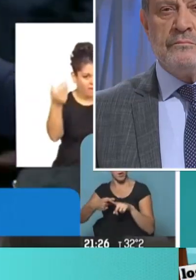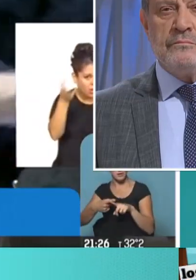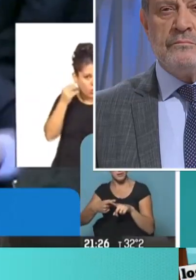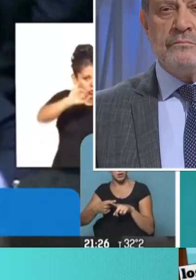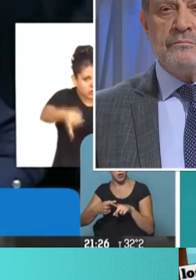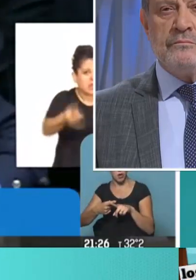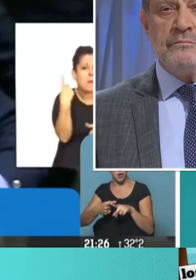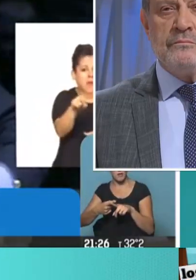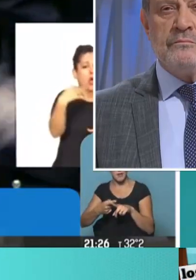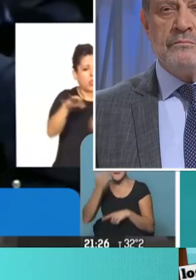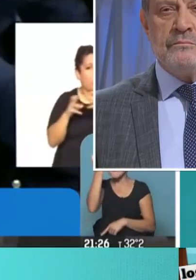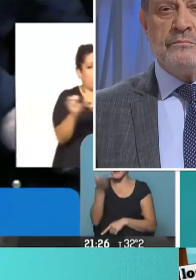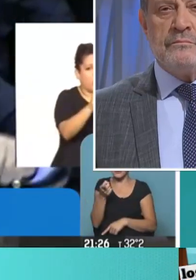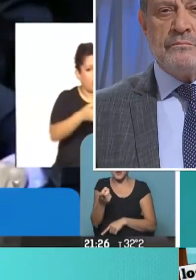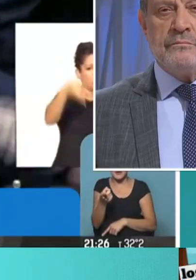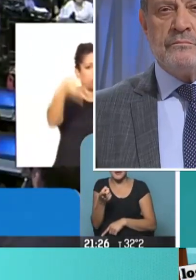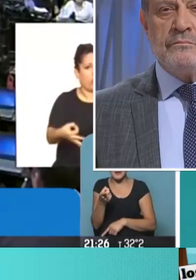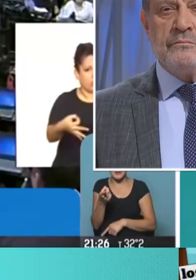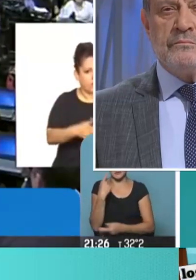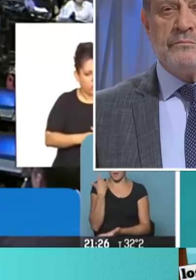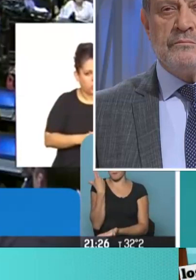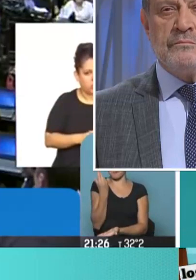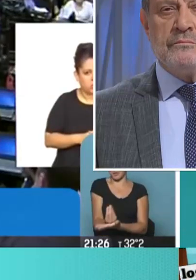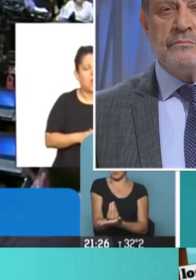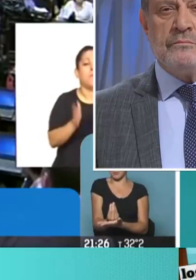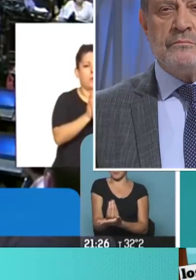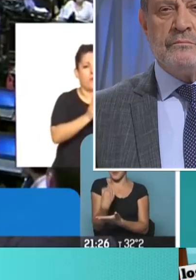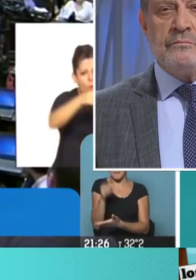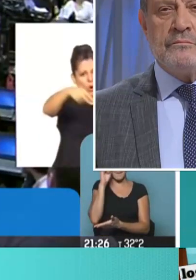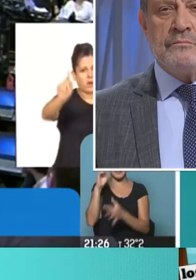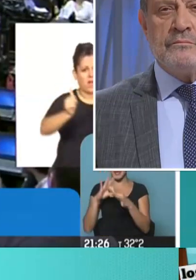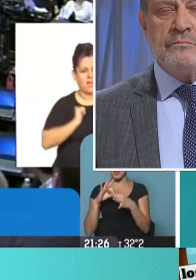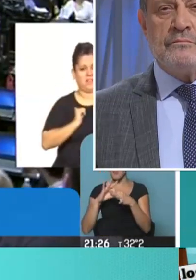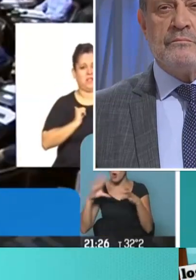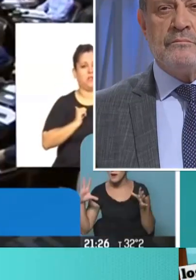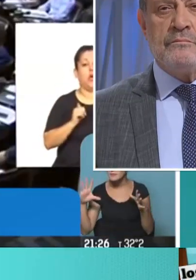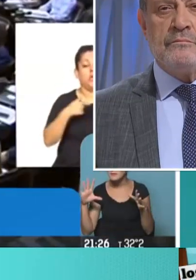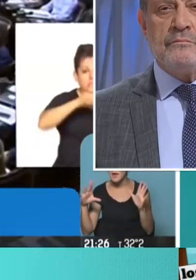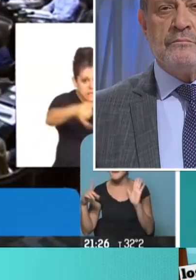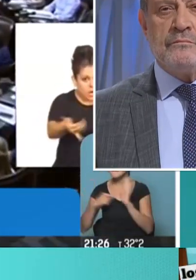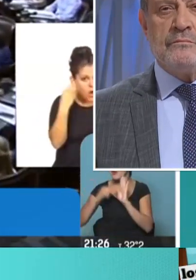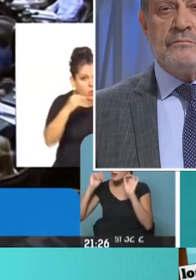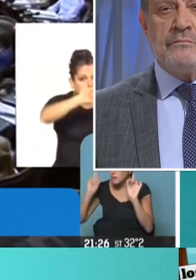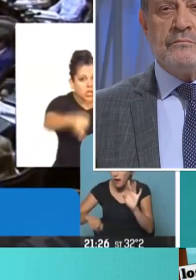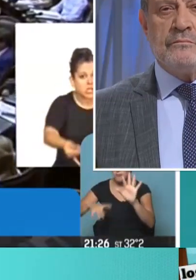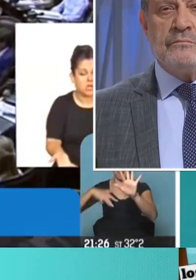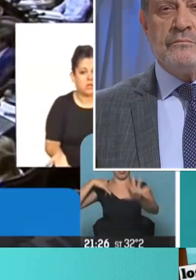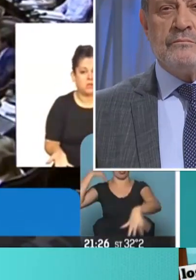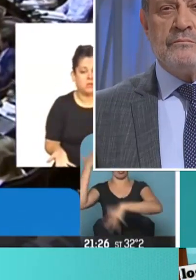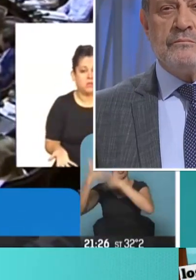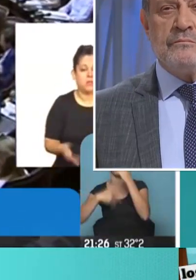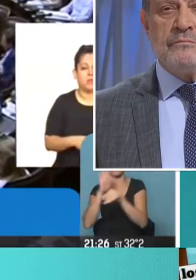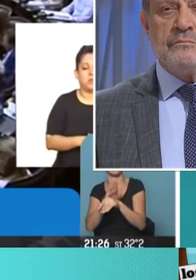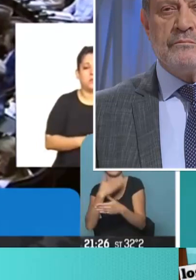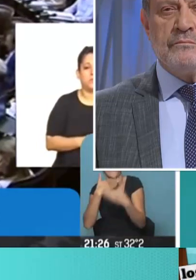figuras que tienen la investidura propia de la democracia republicana sin embargo procedieron a justificar la violencia e